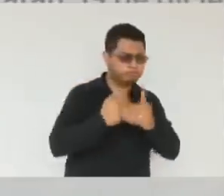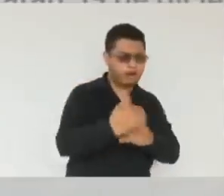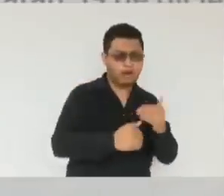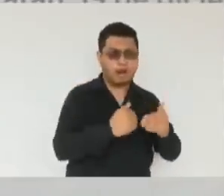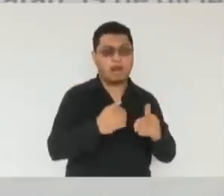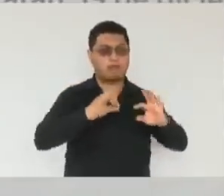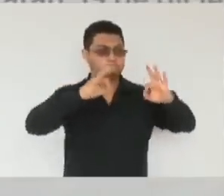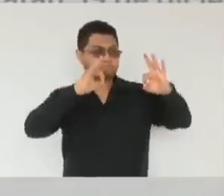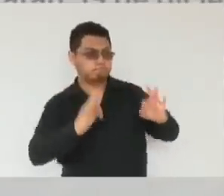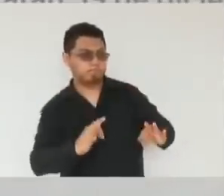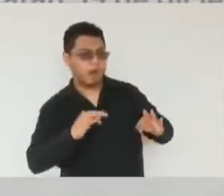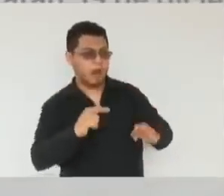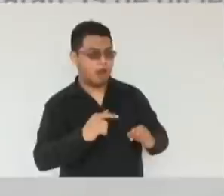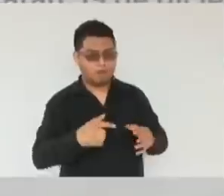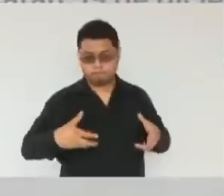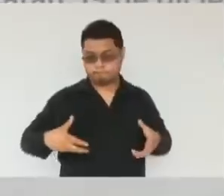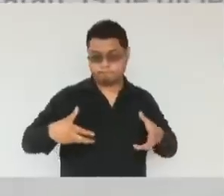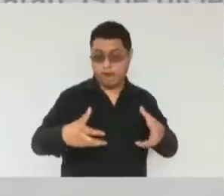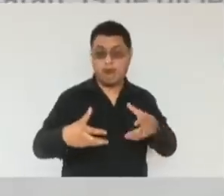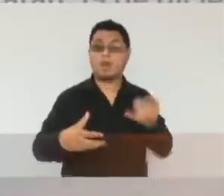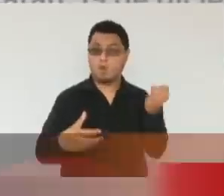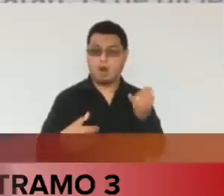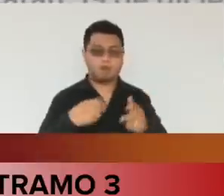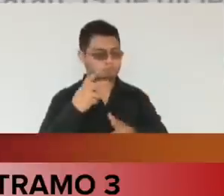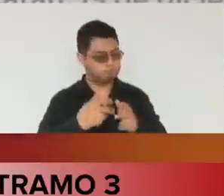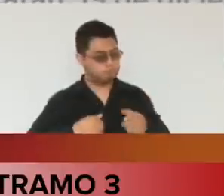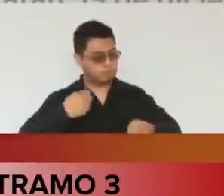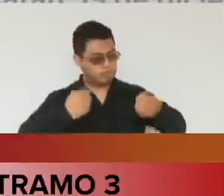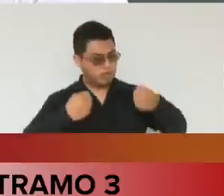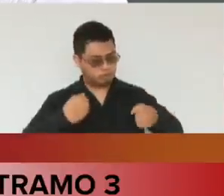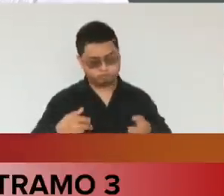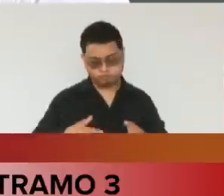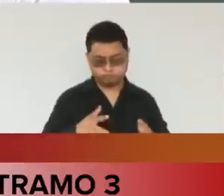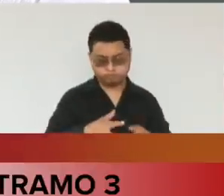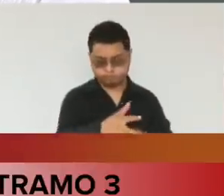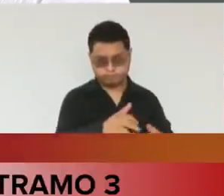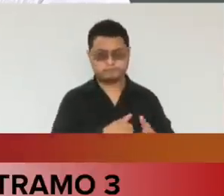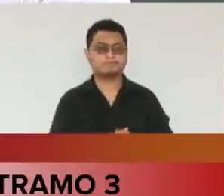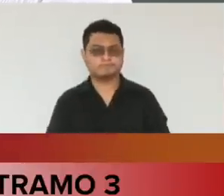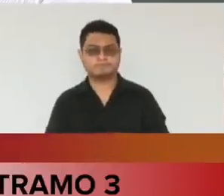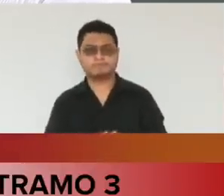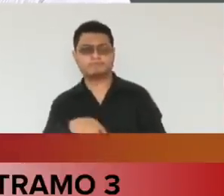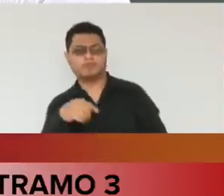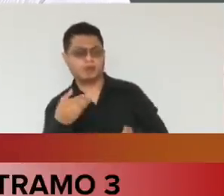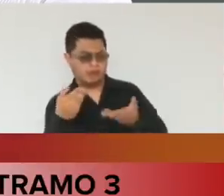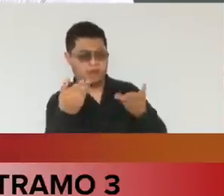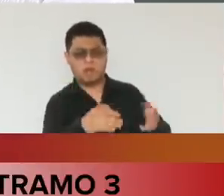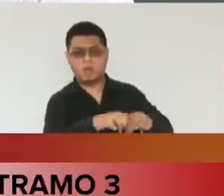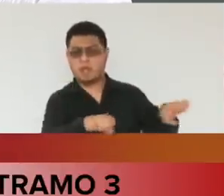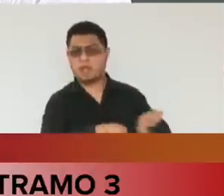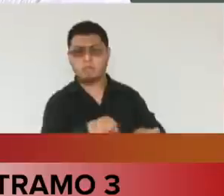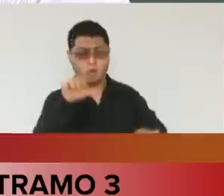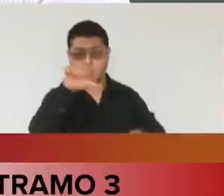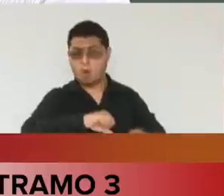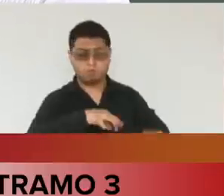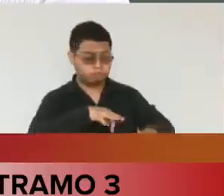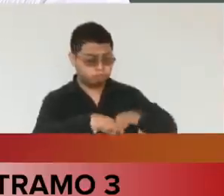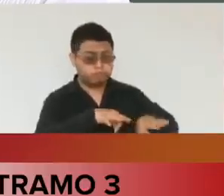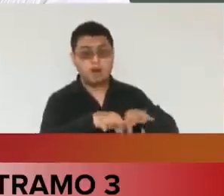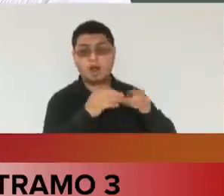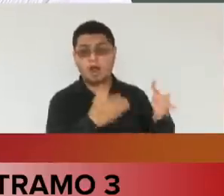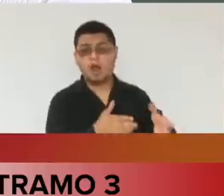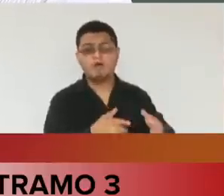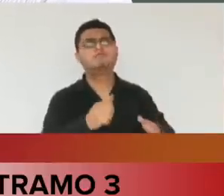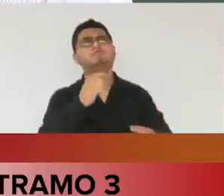y estructuras, pasos vehiculares. De estas estructuras, los equipos que están trabajando a día de hoy se encuentran desarrollando